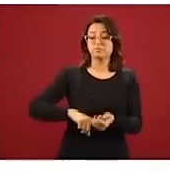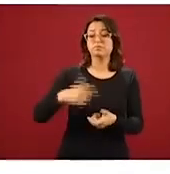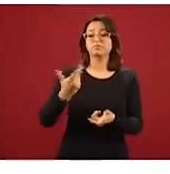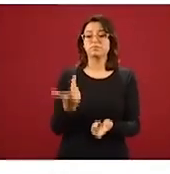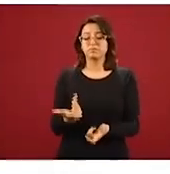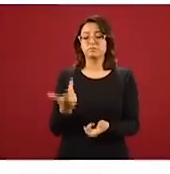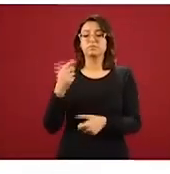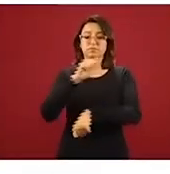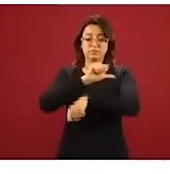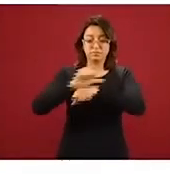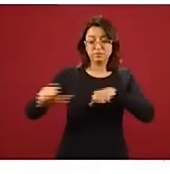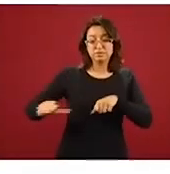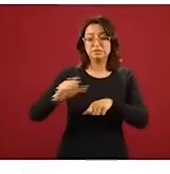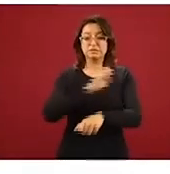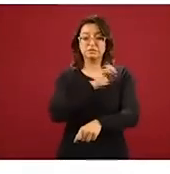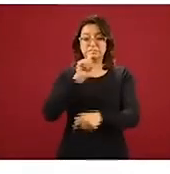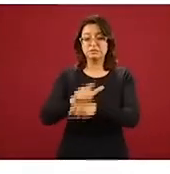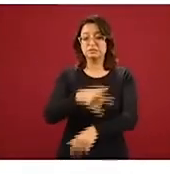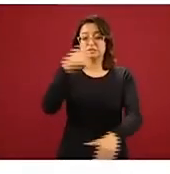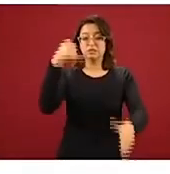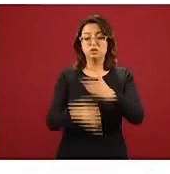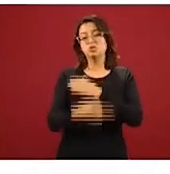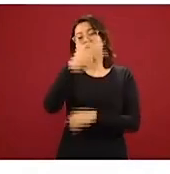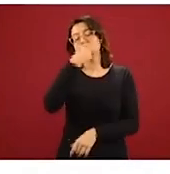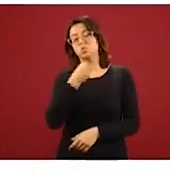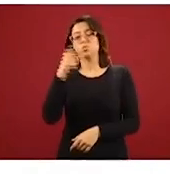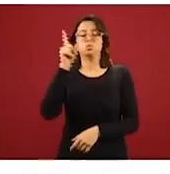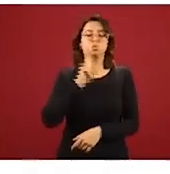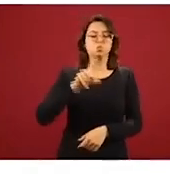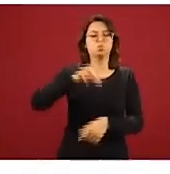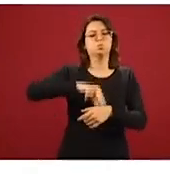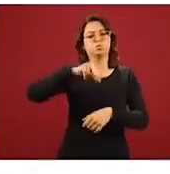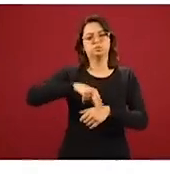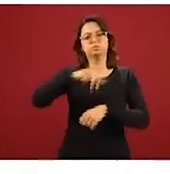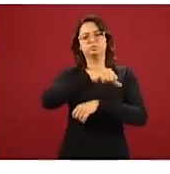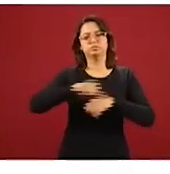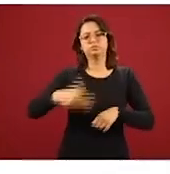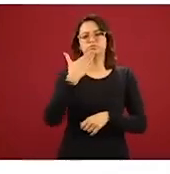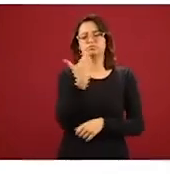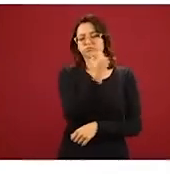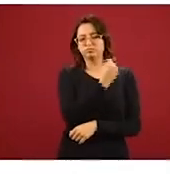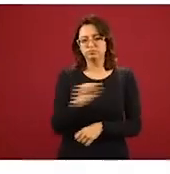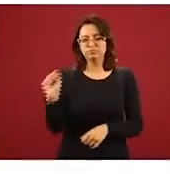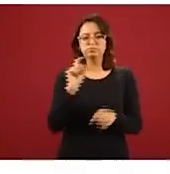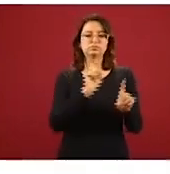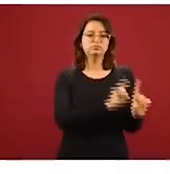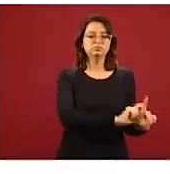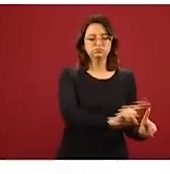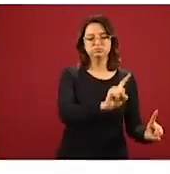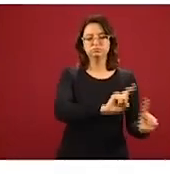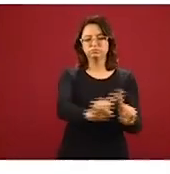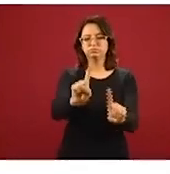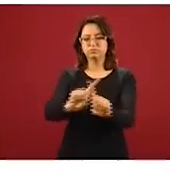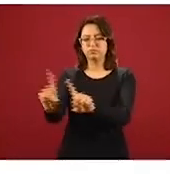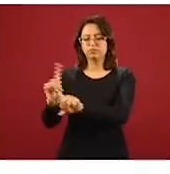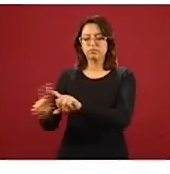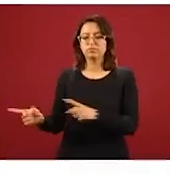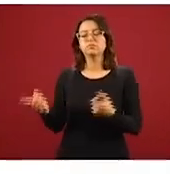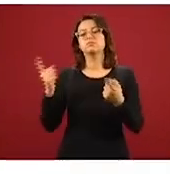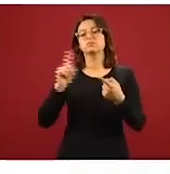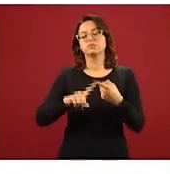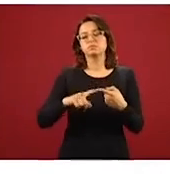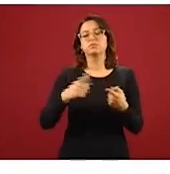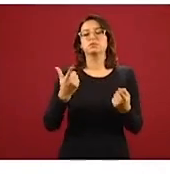personal quirúrgico, médicos, médicas, cirujanas especializadas en los distintos campos, como la